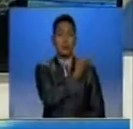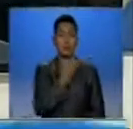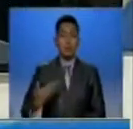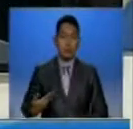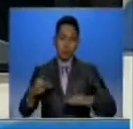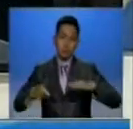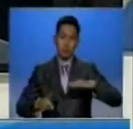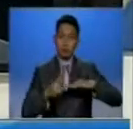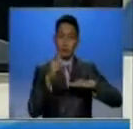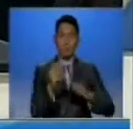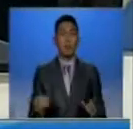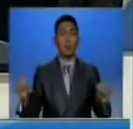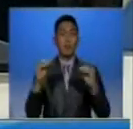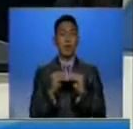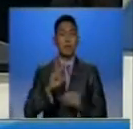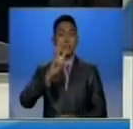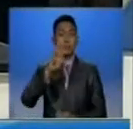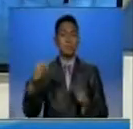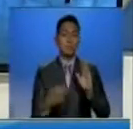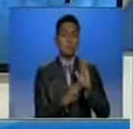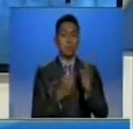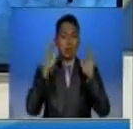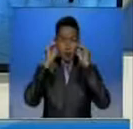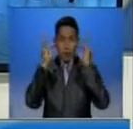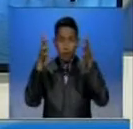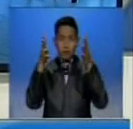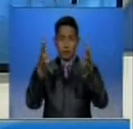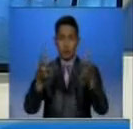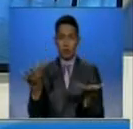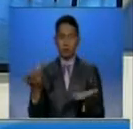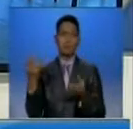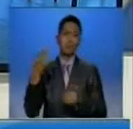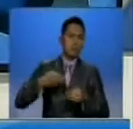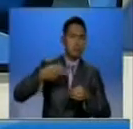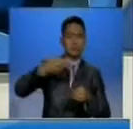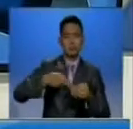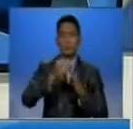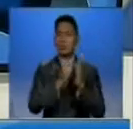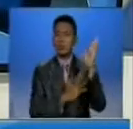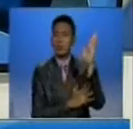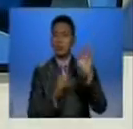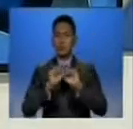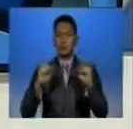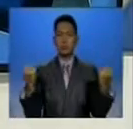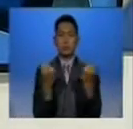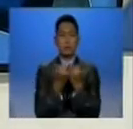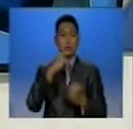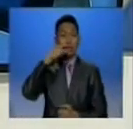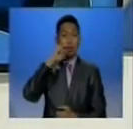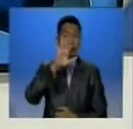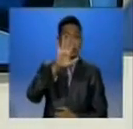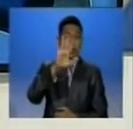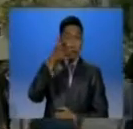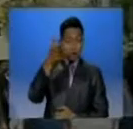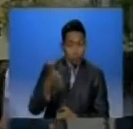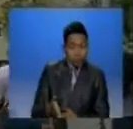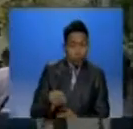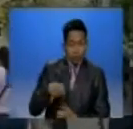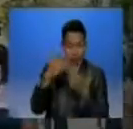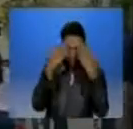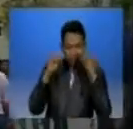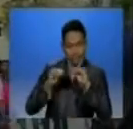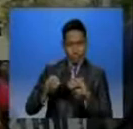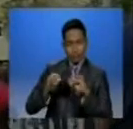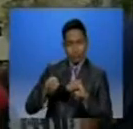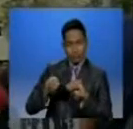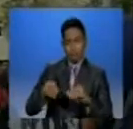reunió con 6.000 maestros que participan en proyectos sociales para el desarrollo de niños de hasta 5 años de edad.